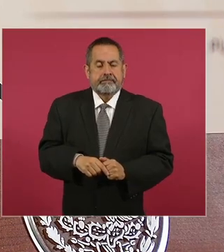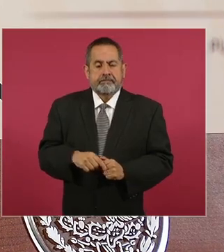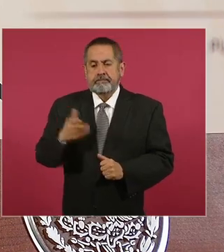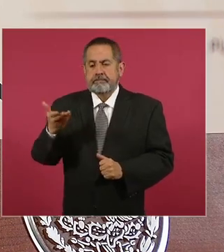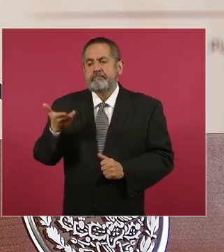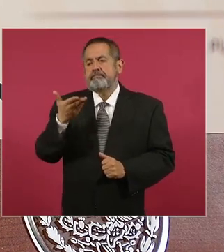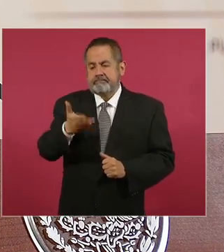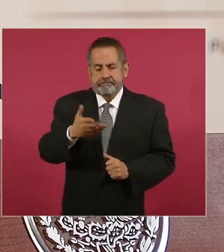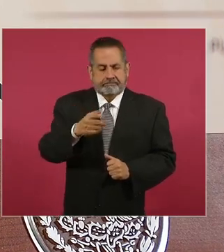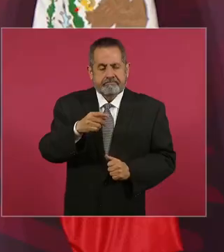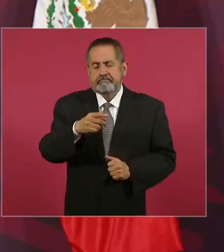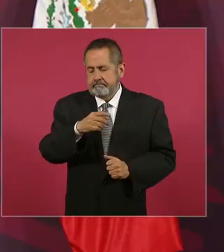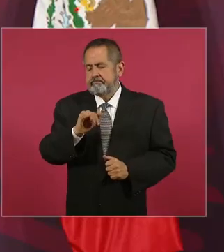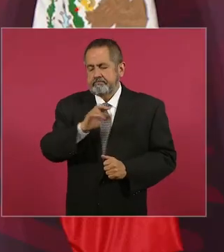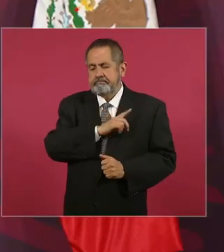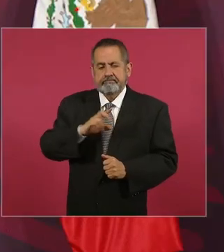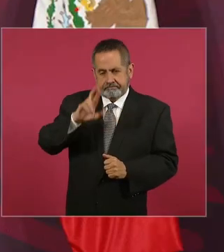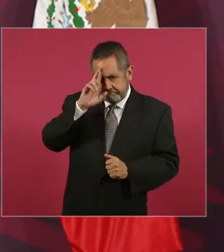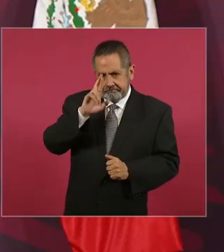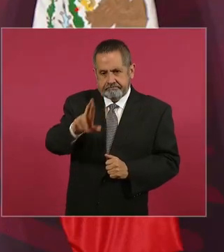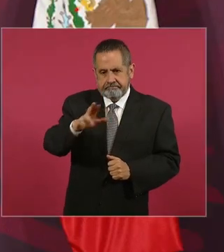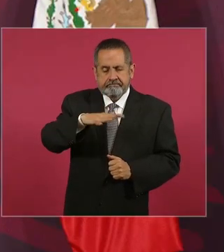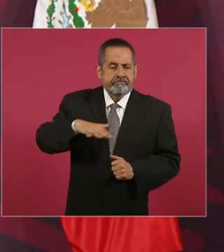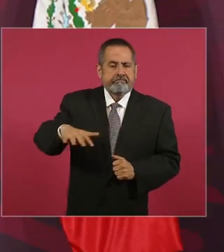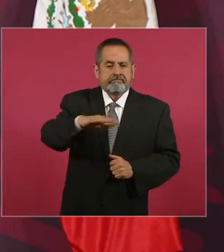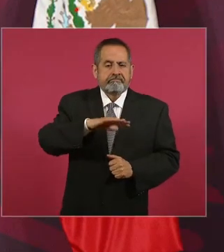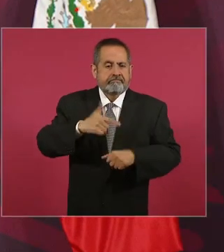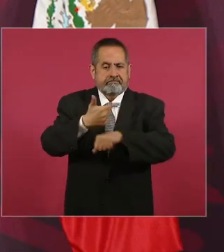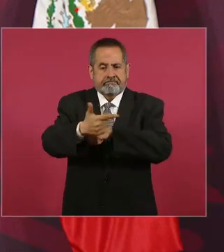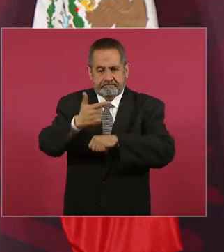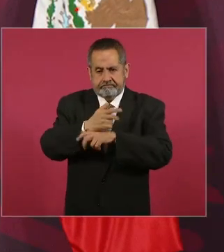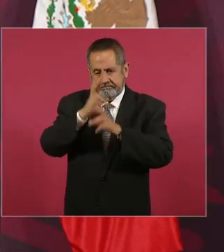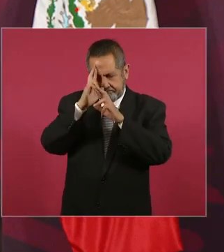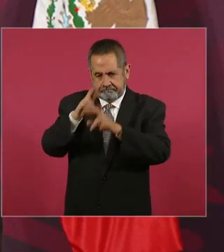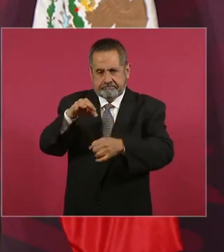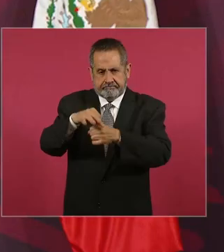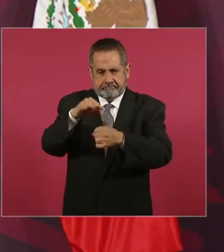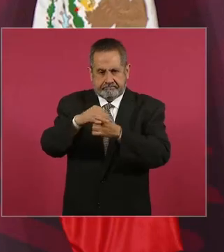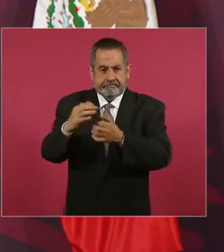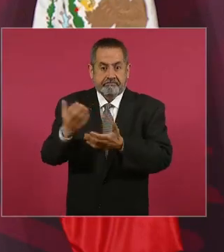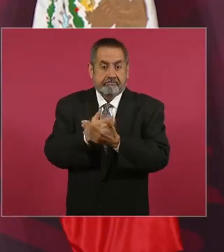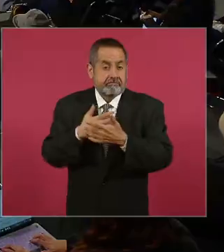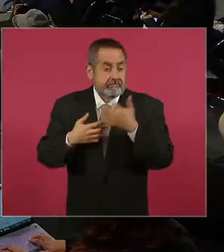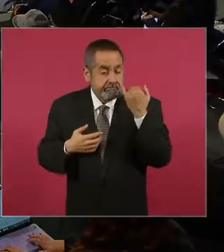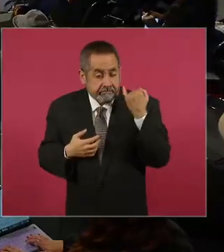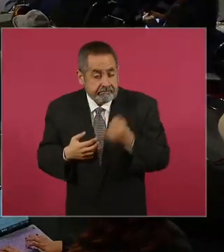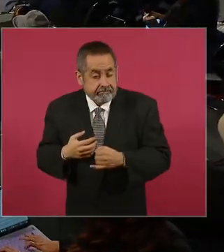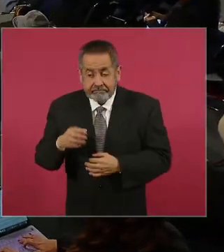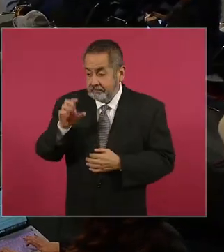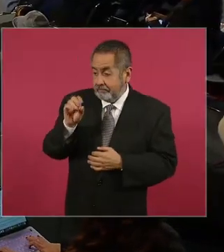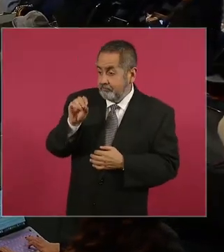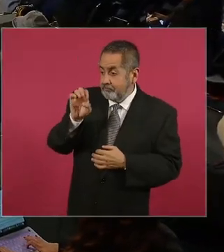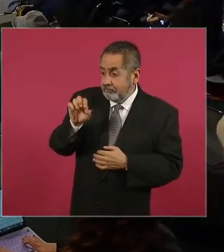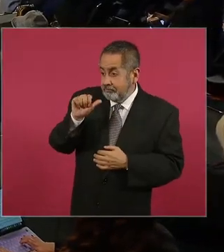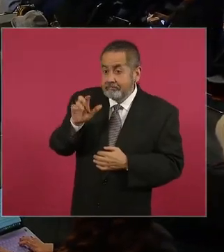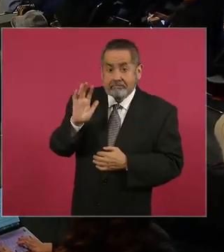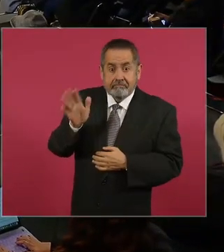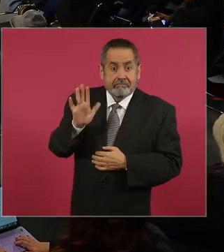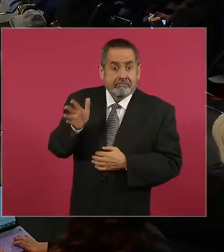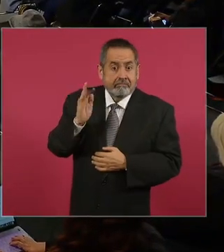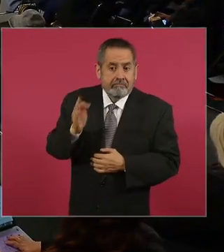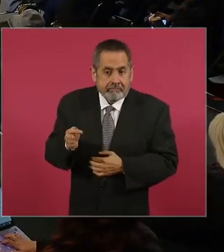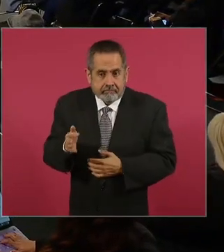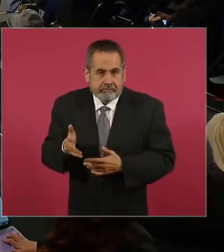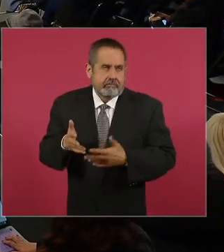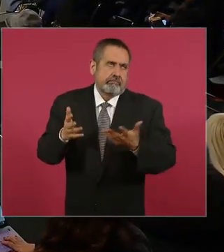pidiendo que se respete la democracia en Guatemala. Y estoy hablando de la OEA. Pues ya se